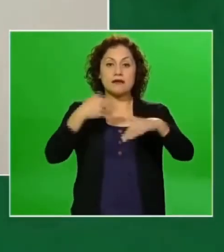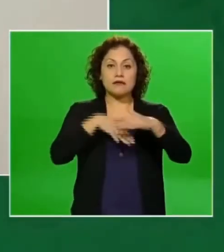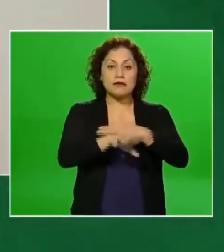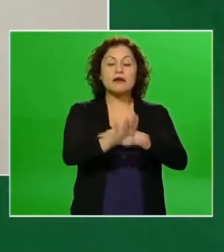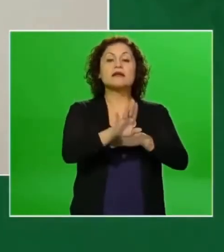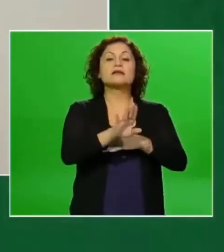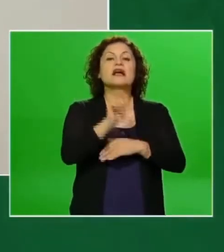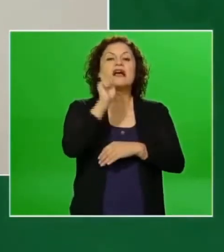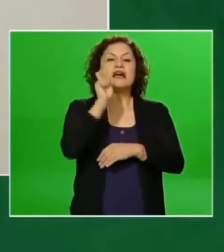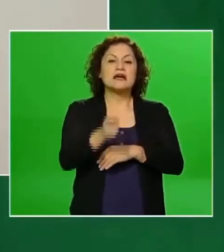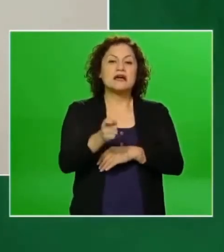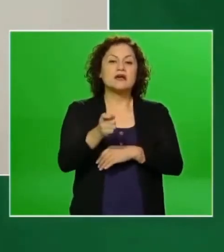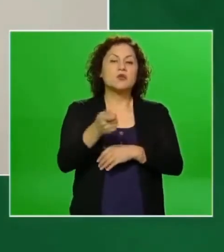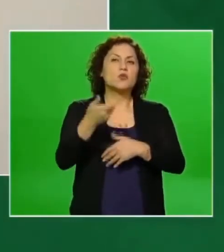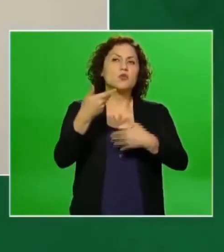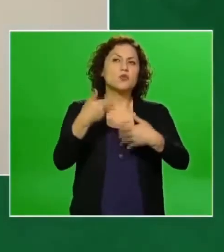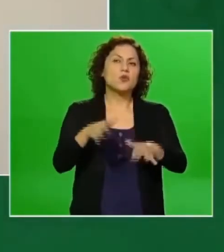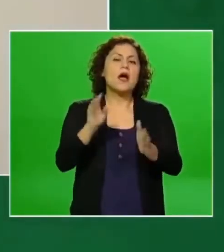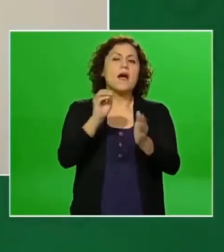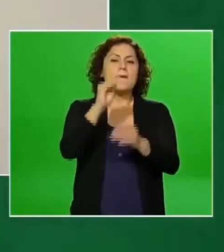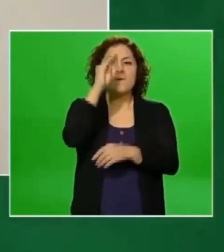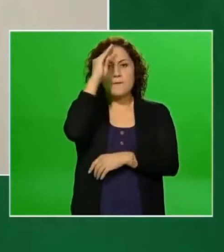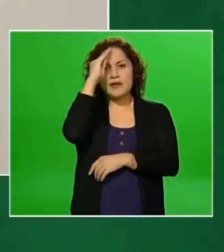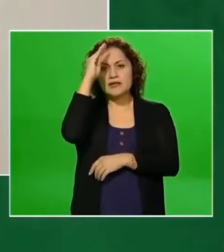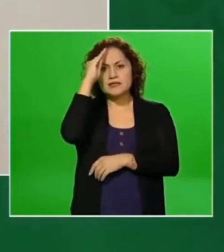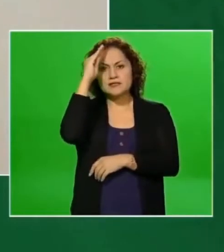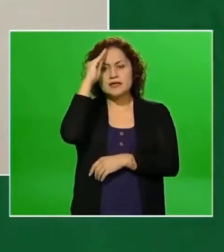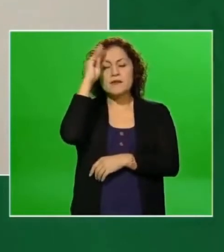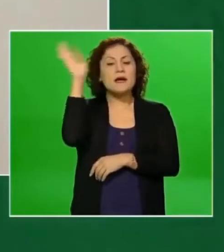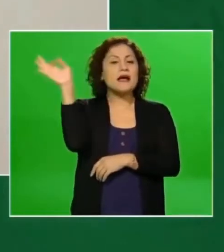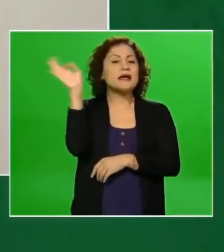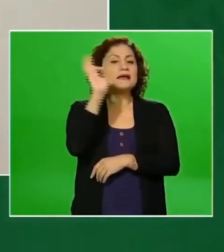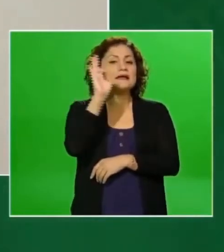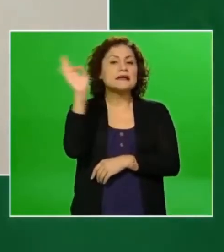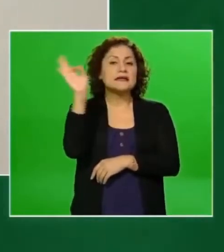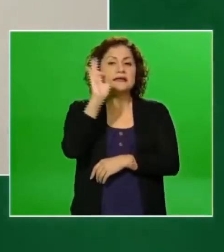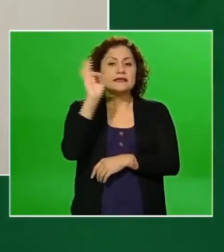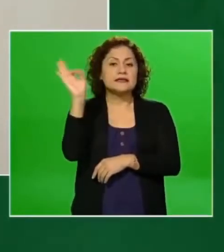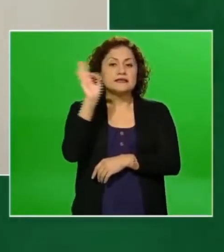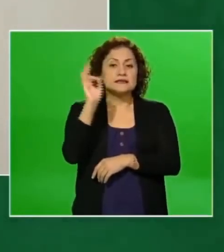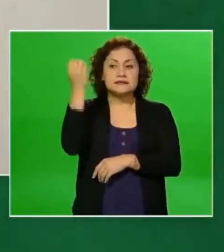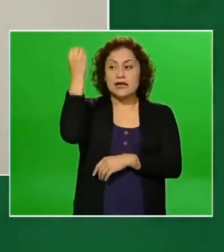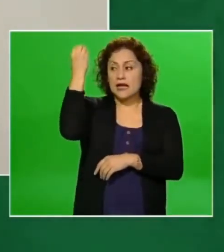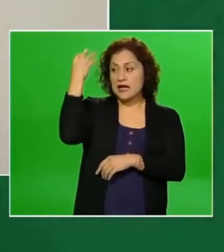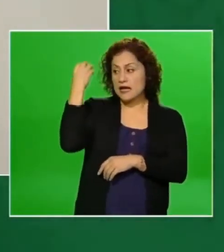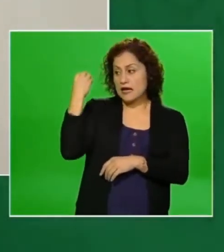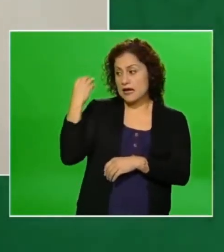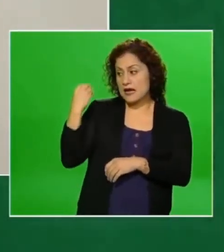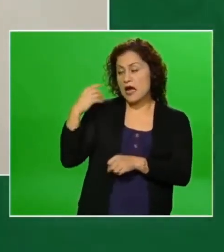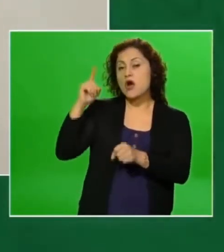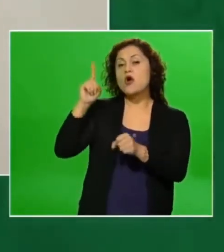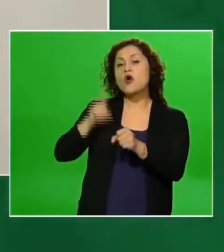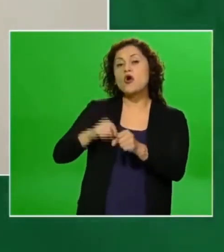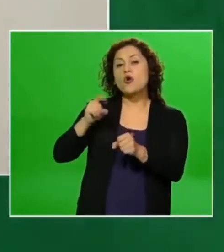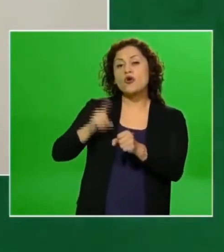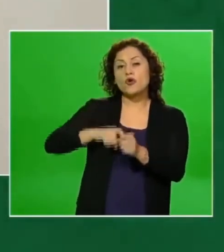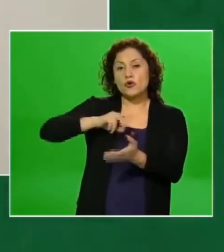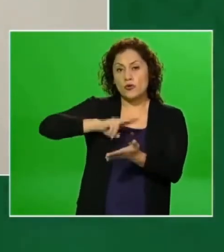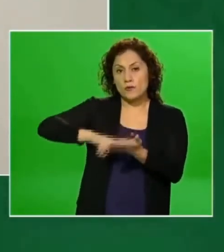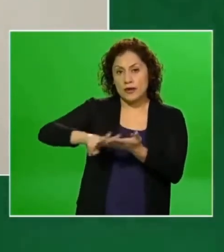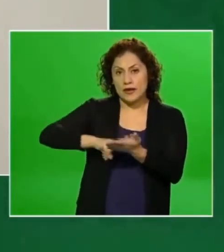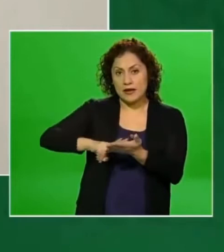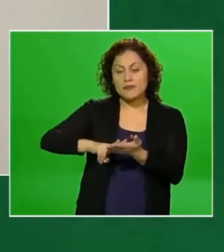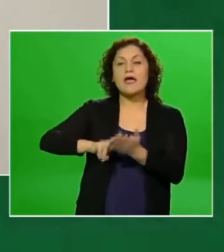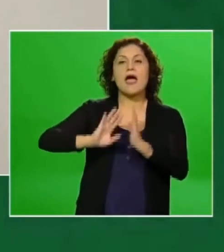aquel entonces, desde aquel momento, como una actividad que podía darse en el semáforo de riesgo color